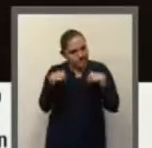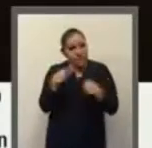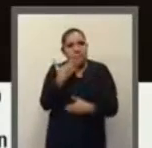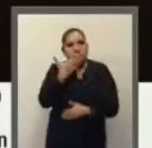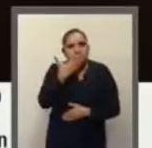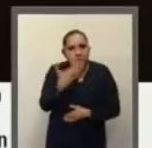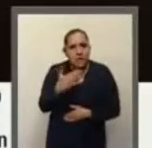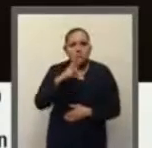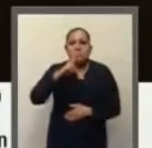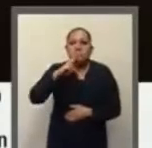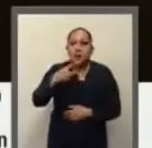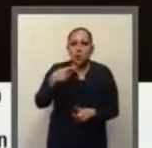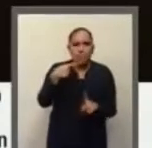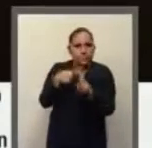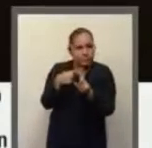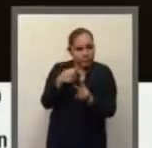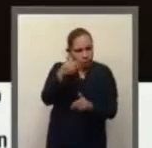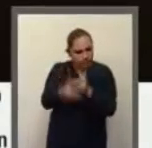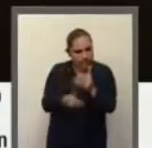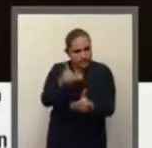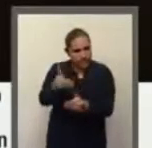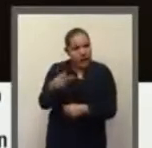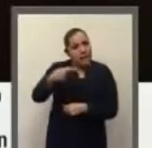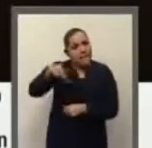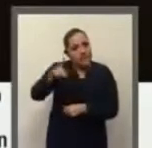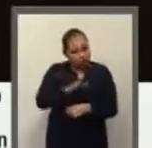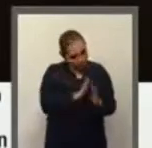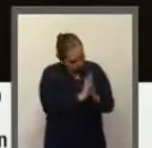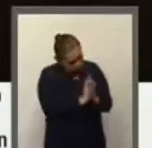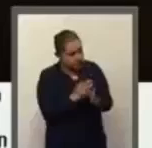pero definitivamente quisiéramos diputada,